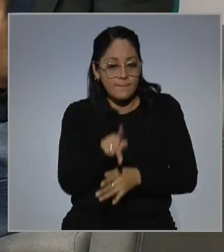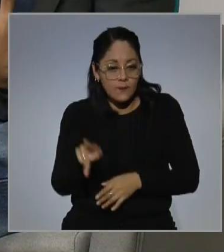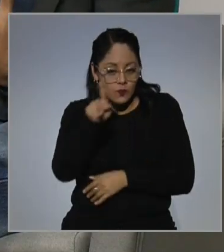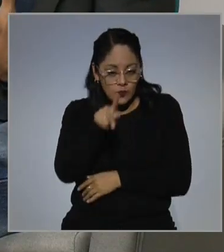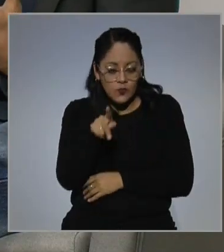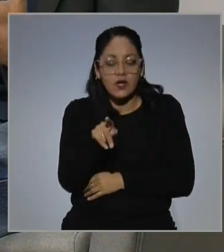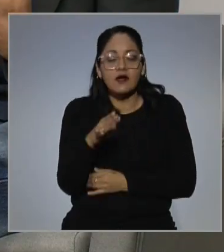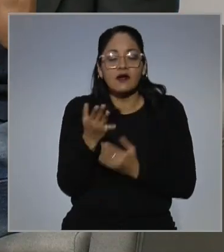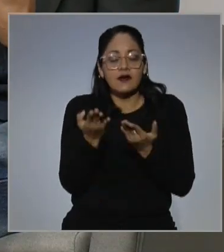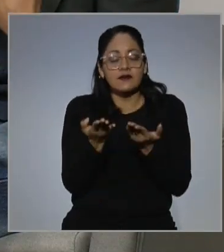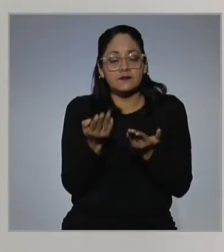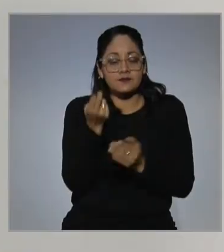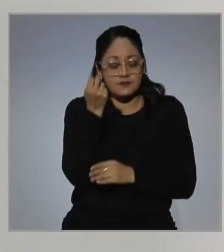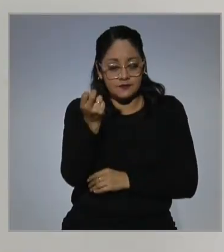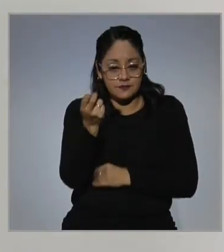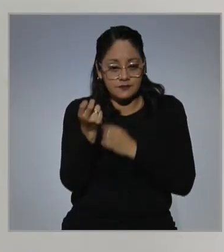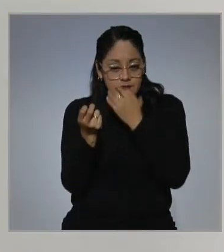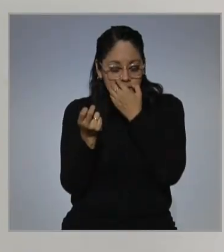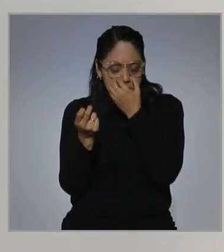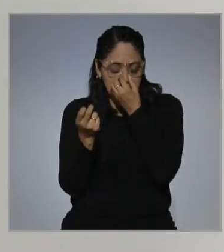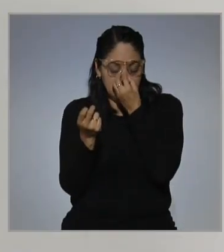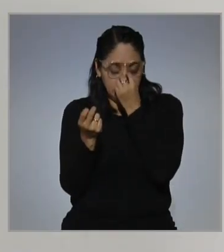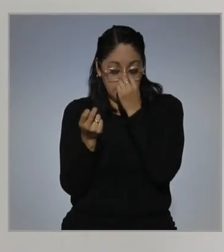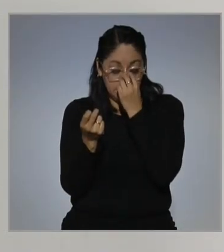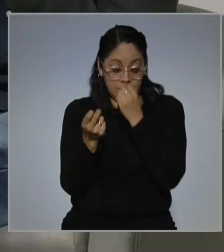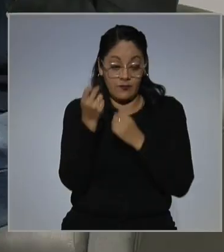siga teniendo ese